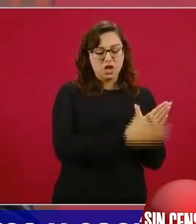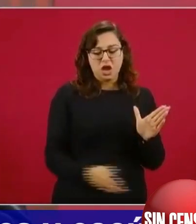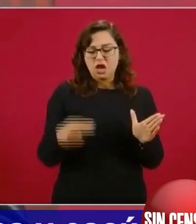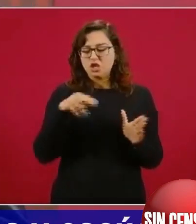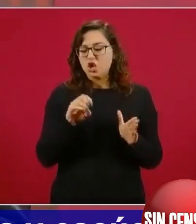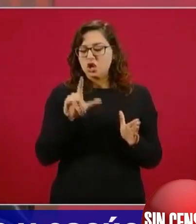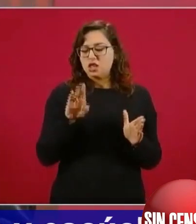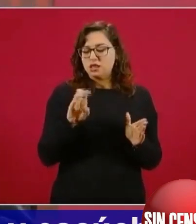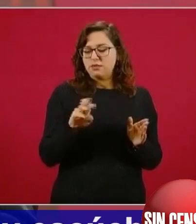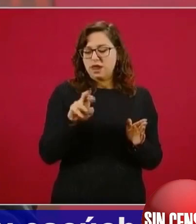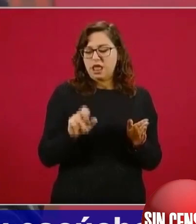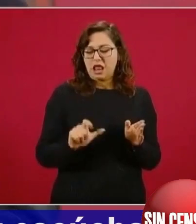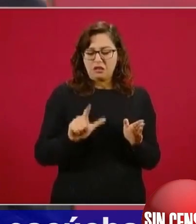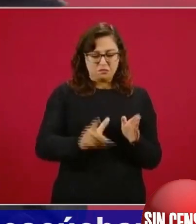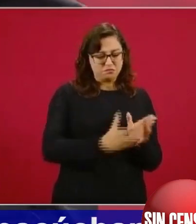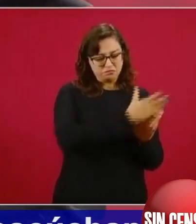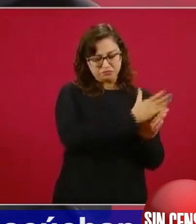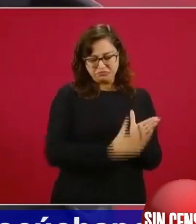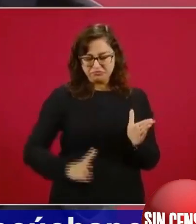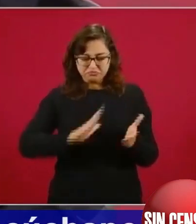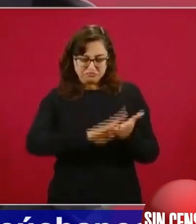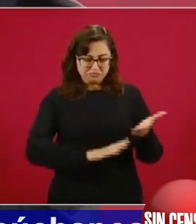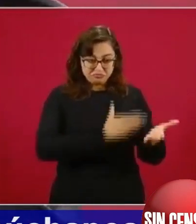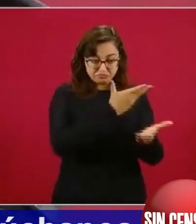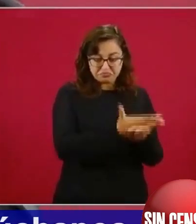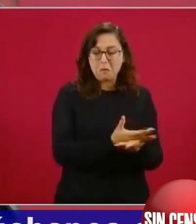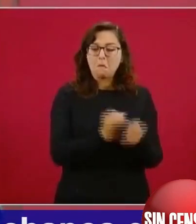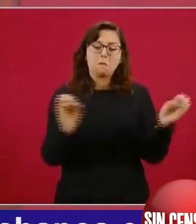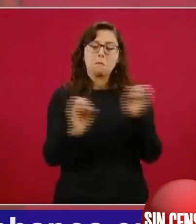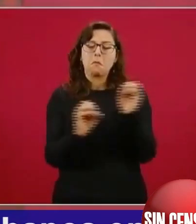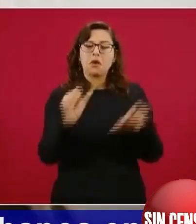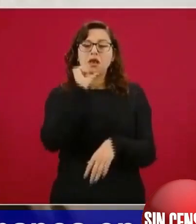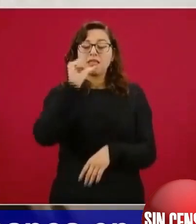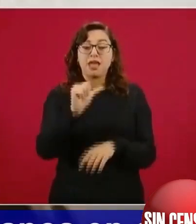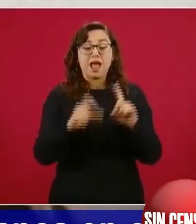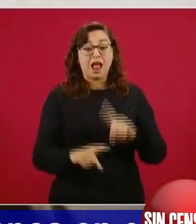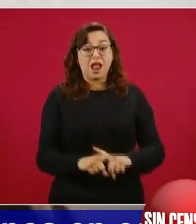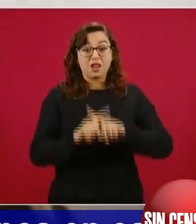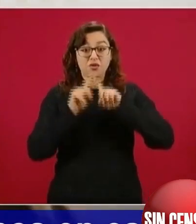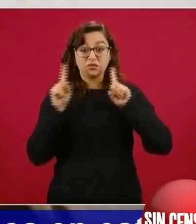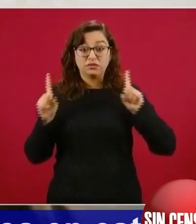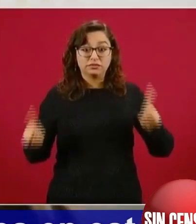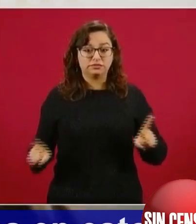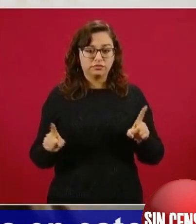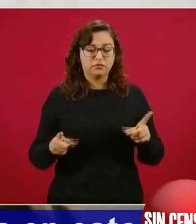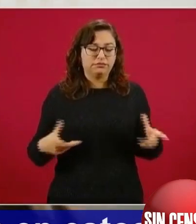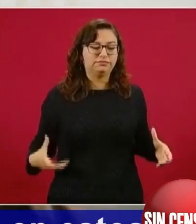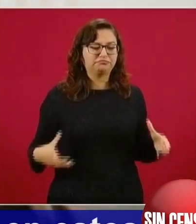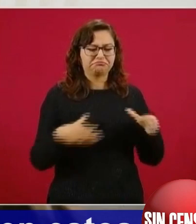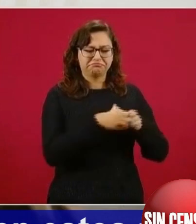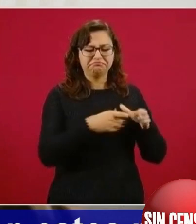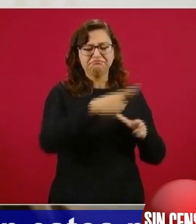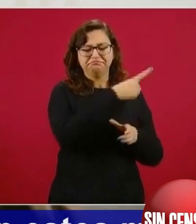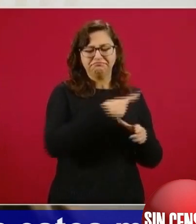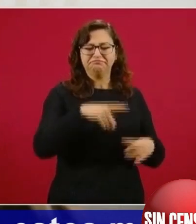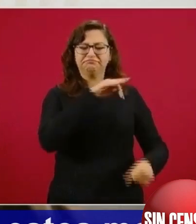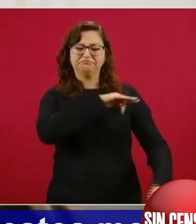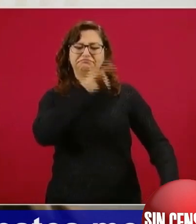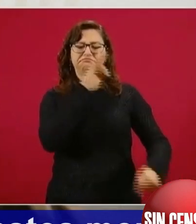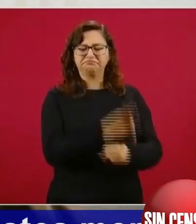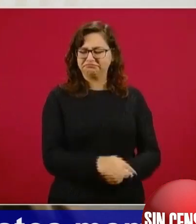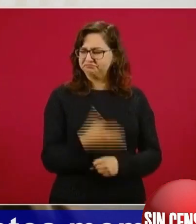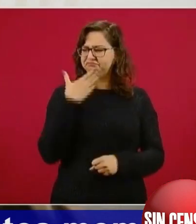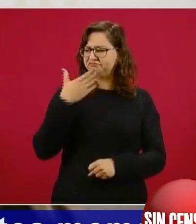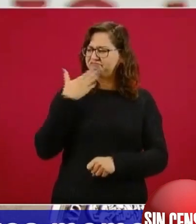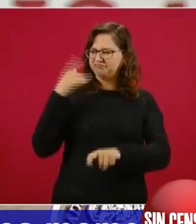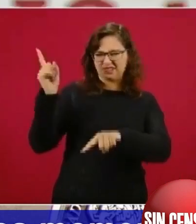contrario, fueron los que justificaron las privatizaciones y todos